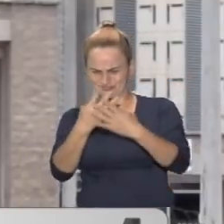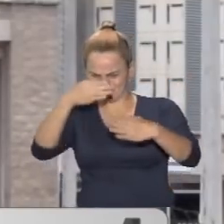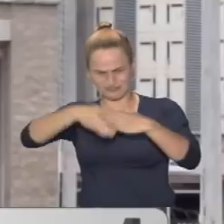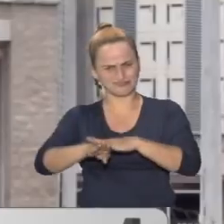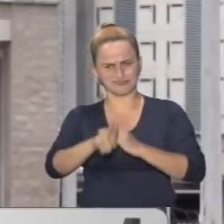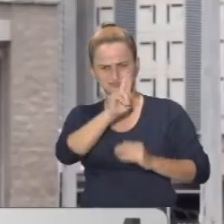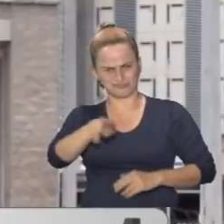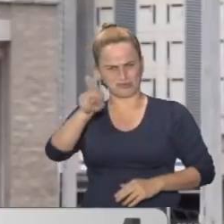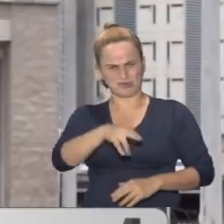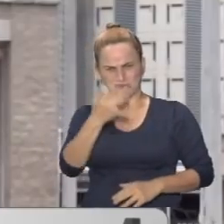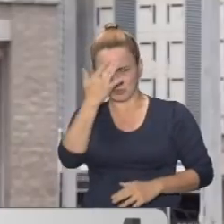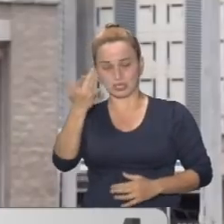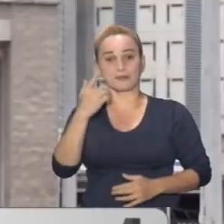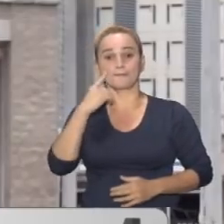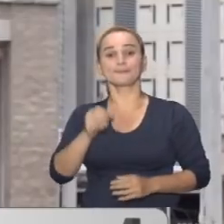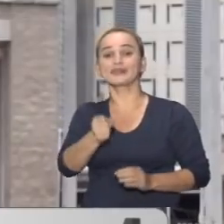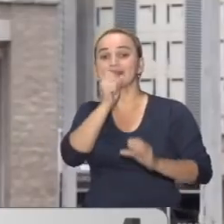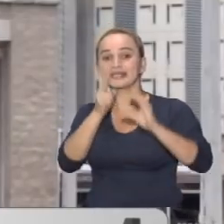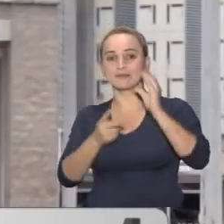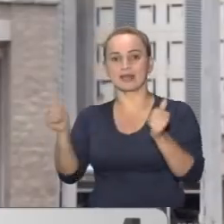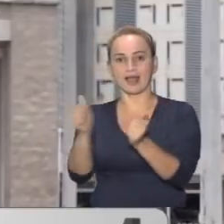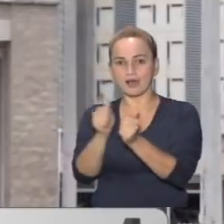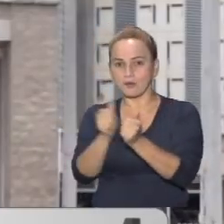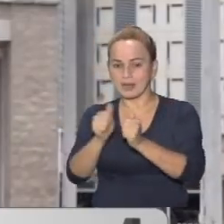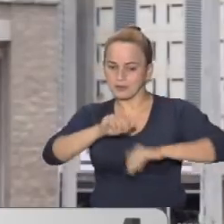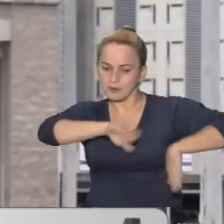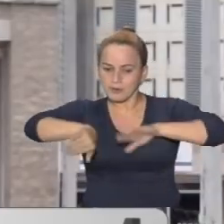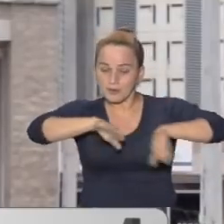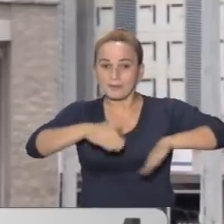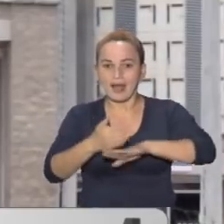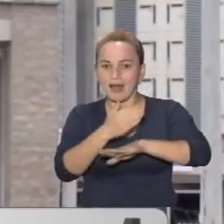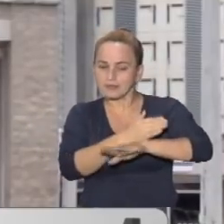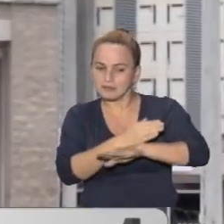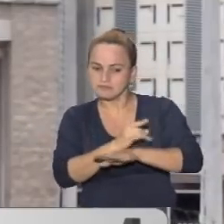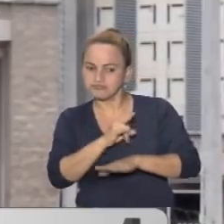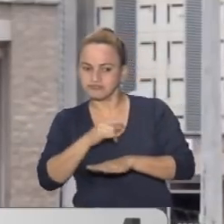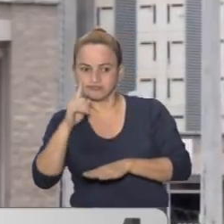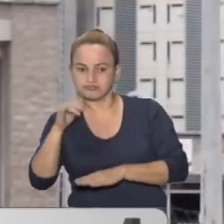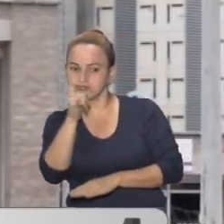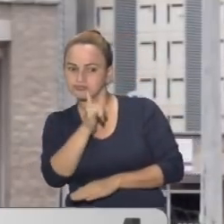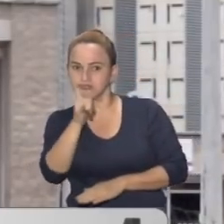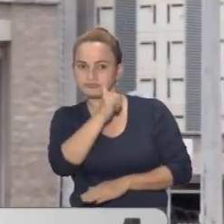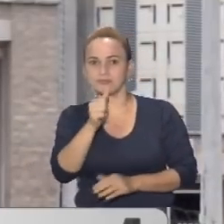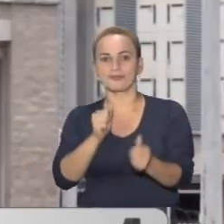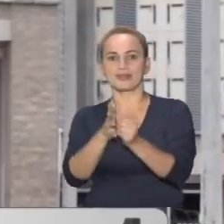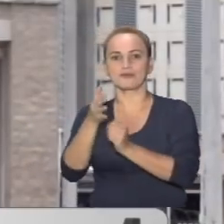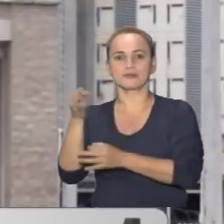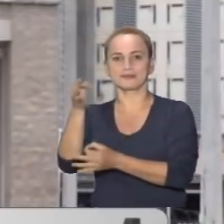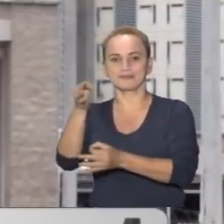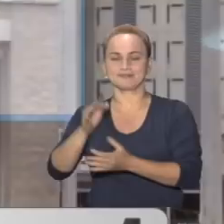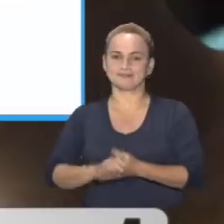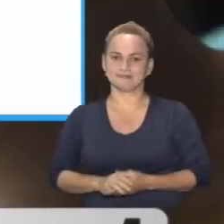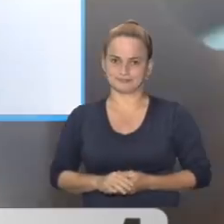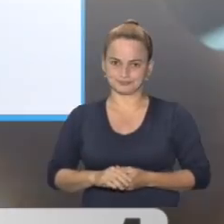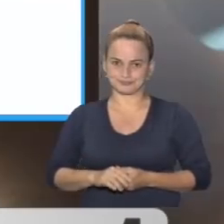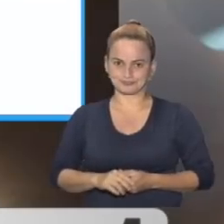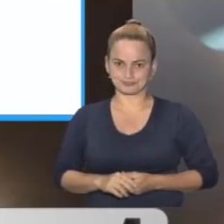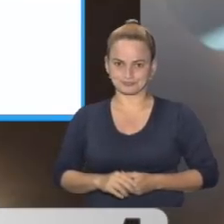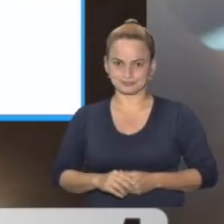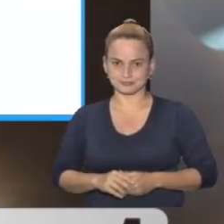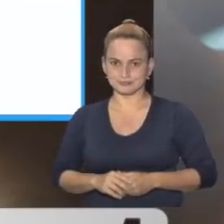centros penitenciarios. CMI acompañó al operativo minuto tras minuto. En el siguiente informe le contamos los detalles.